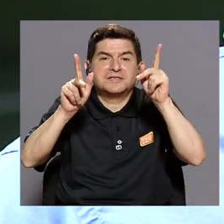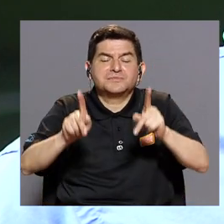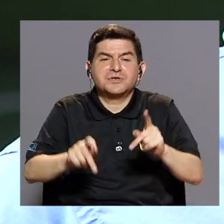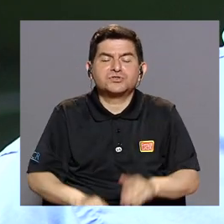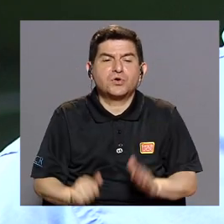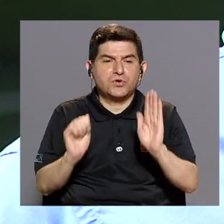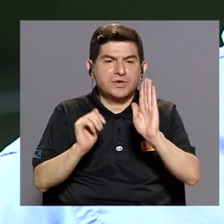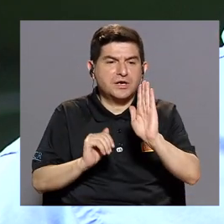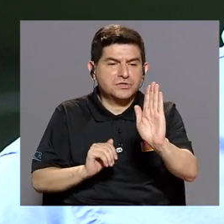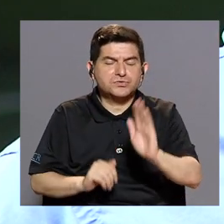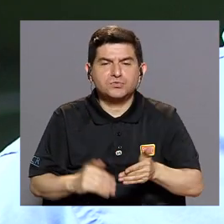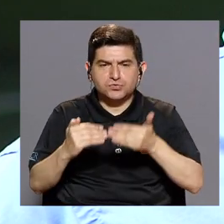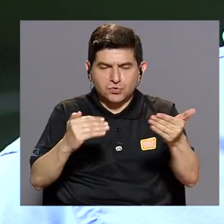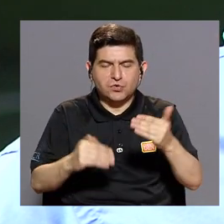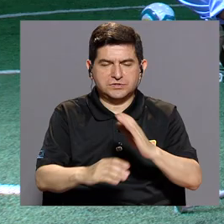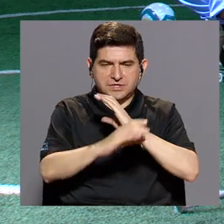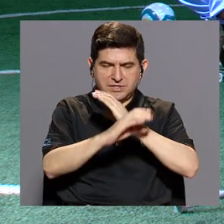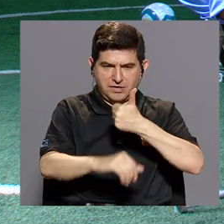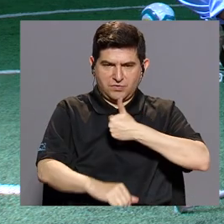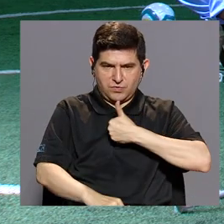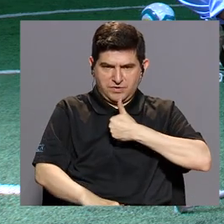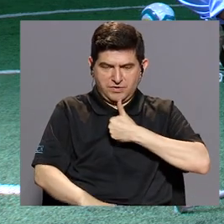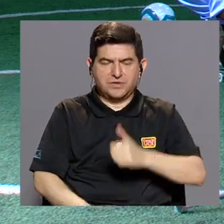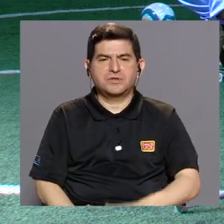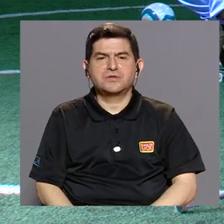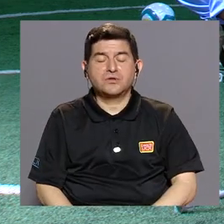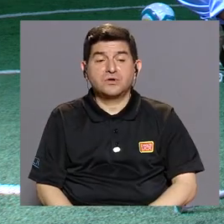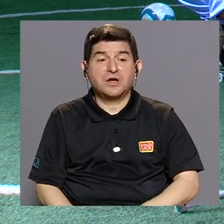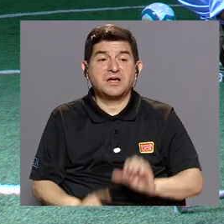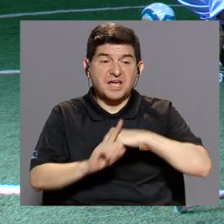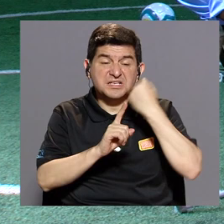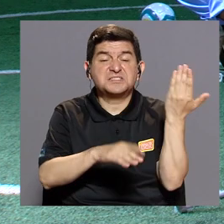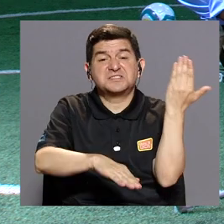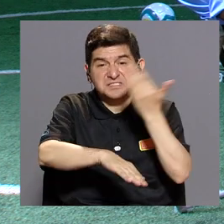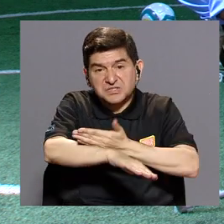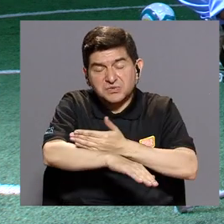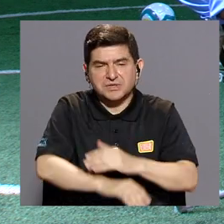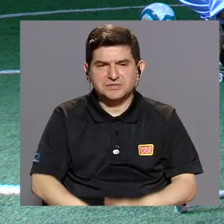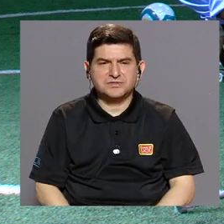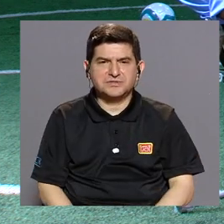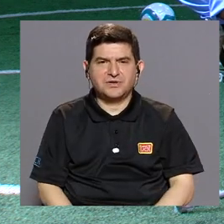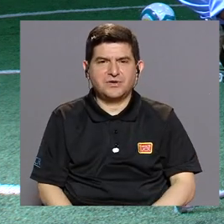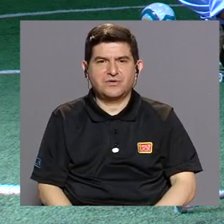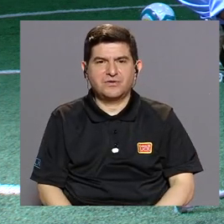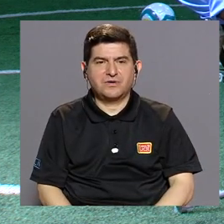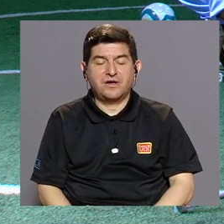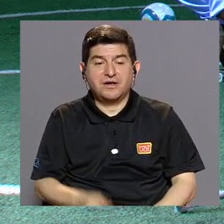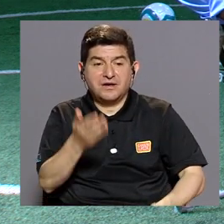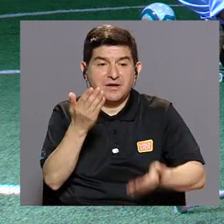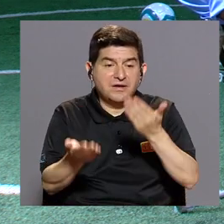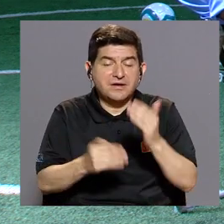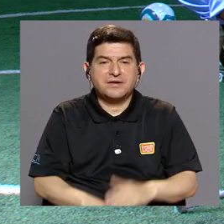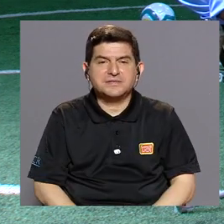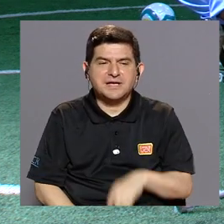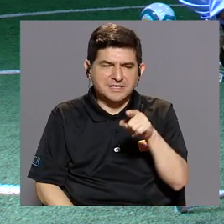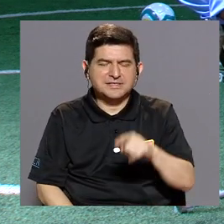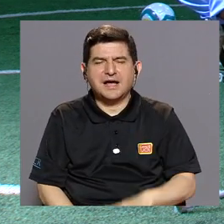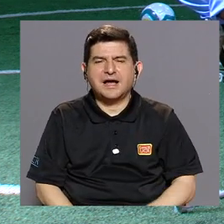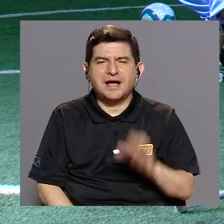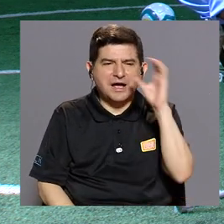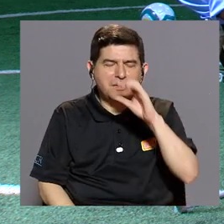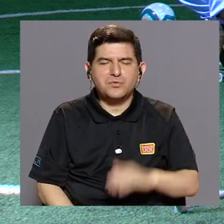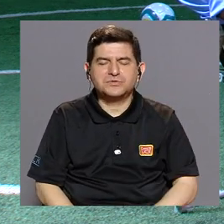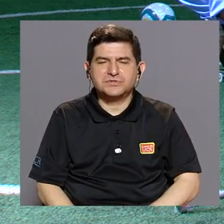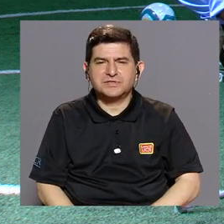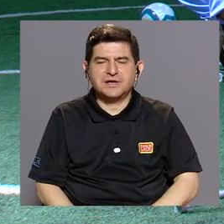sus suplementos para cuidarse, más que ha tenido lesiones, sí. Clara, quiero hacer preventivo tal día para mi rodilla, busca